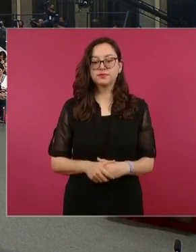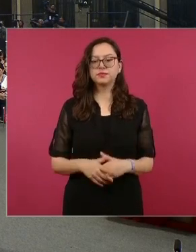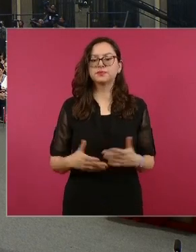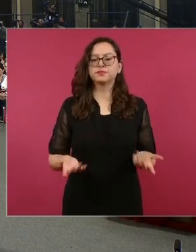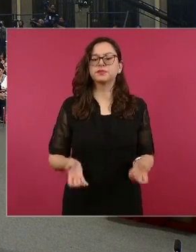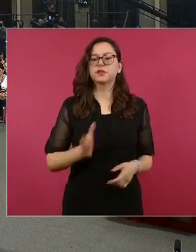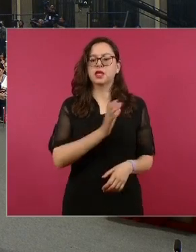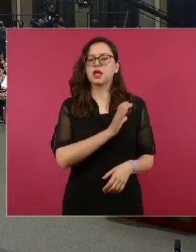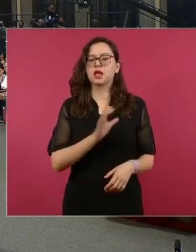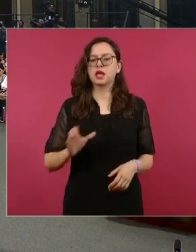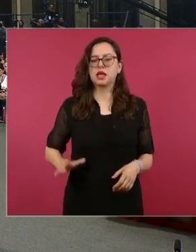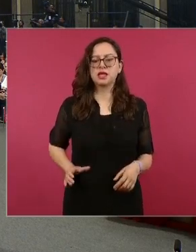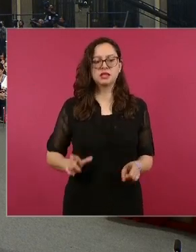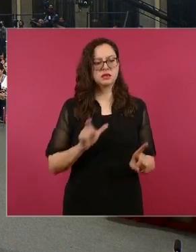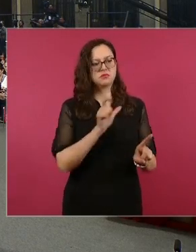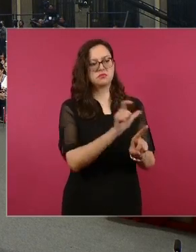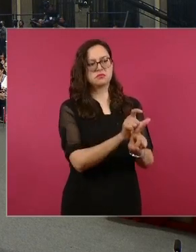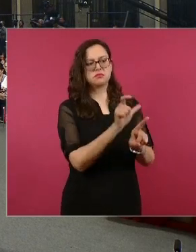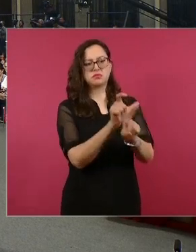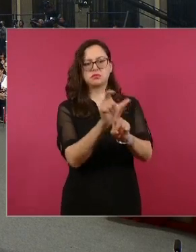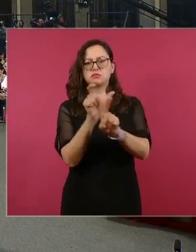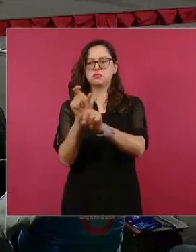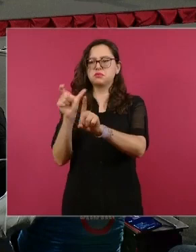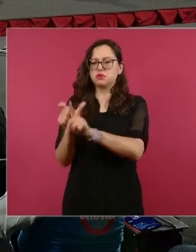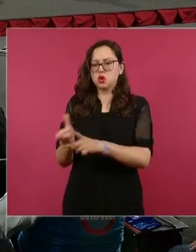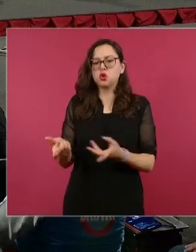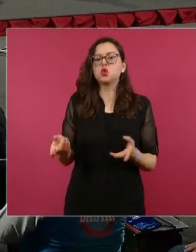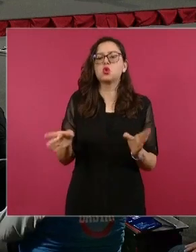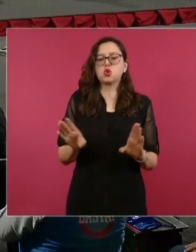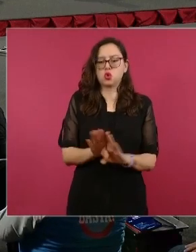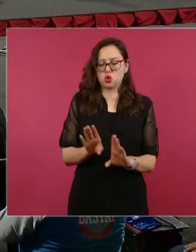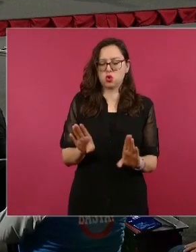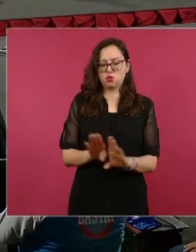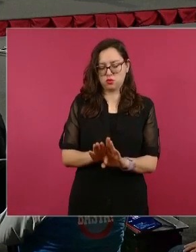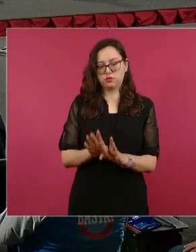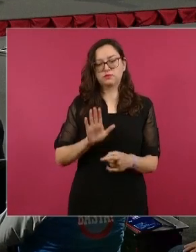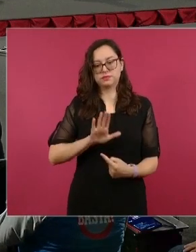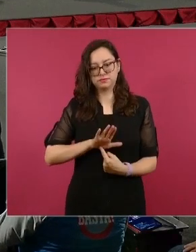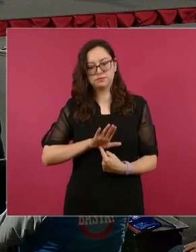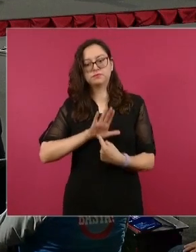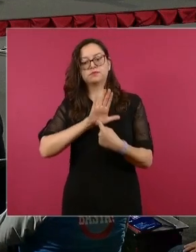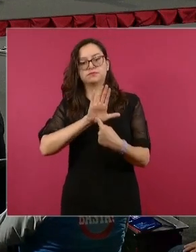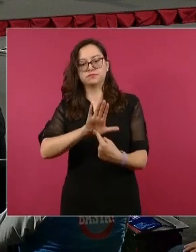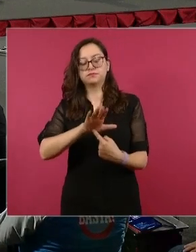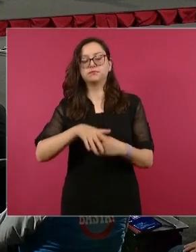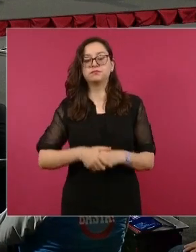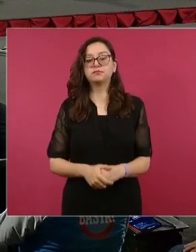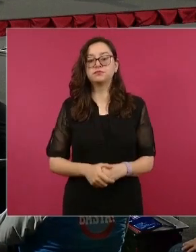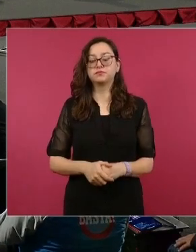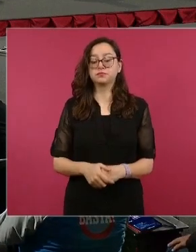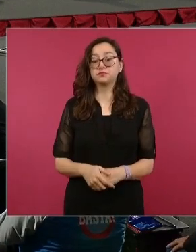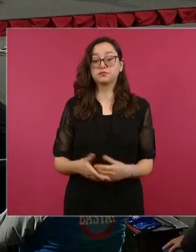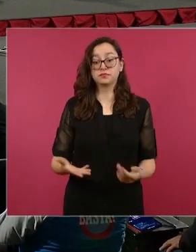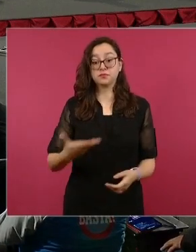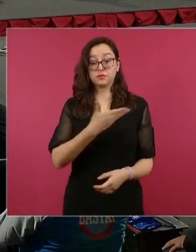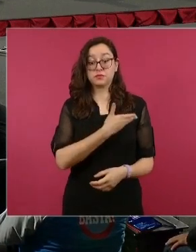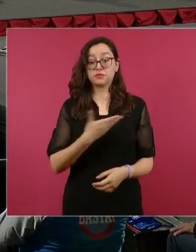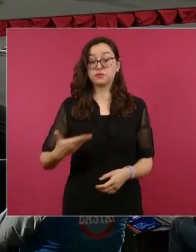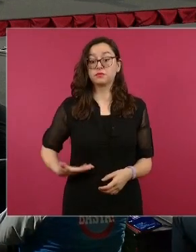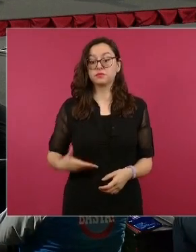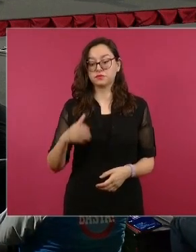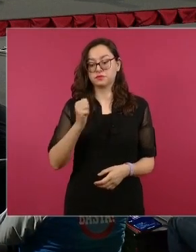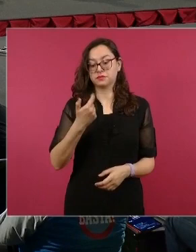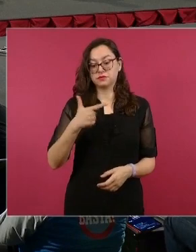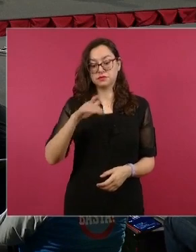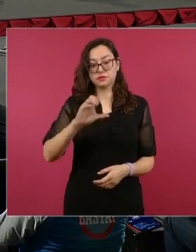a candidatos, como fue su instrucción. En el gobierno que encabeza el presidente Andrés Manuel López Obrador, tenemos